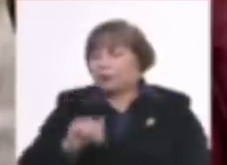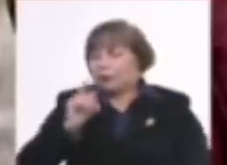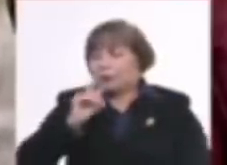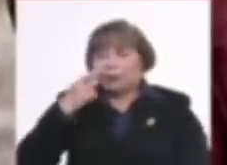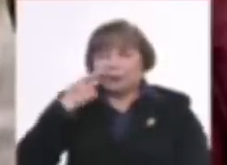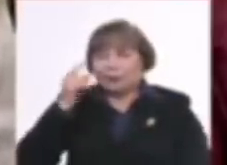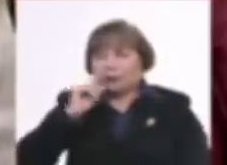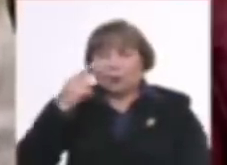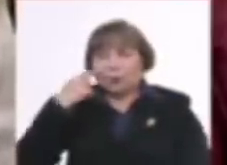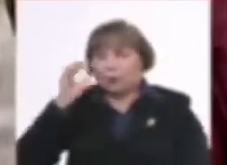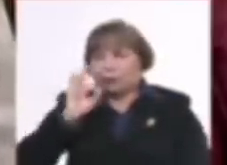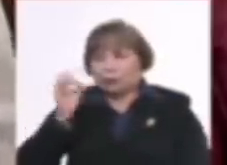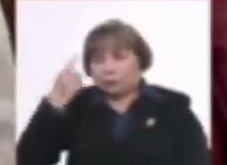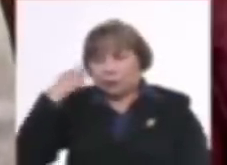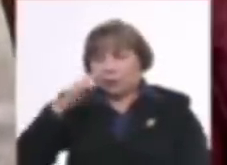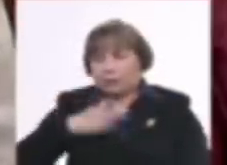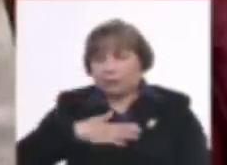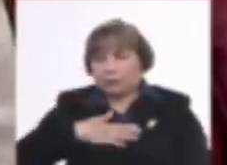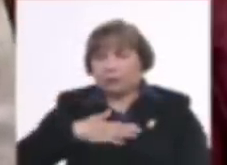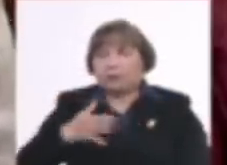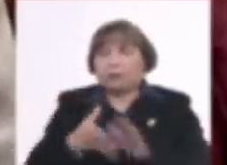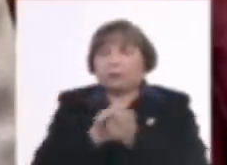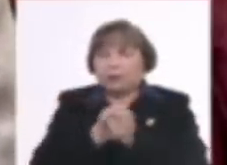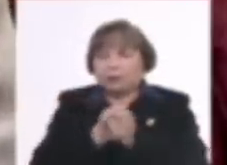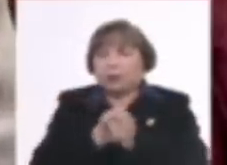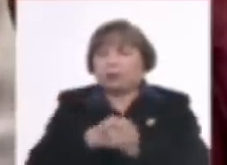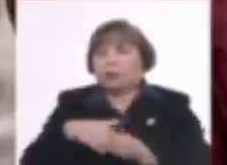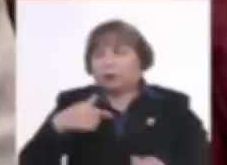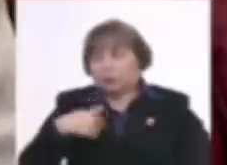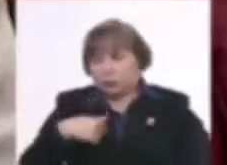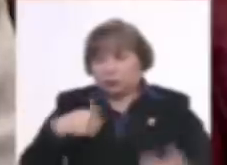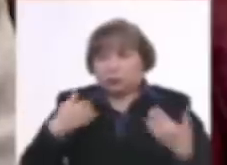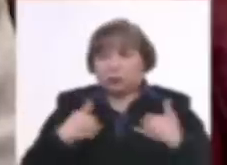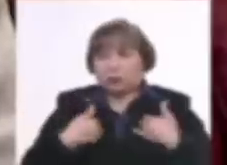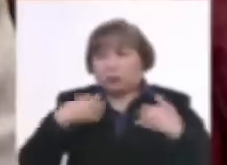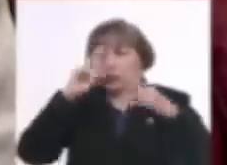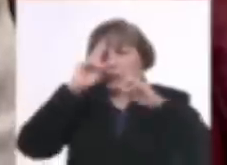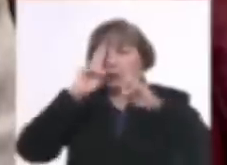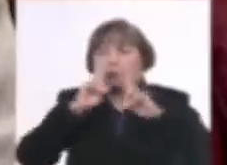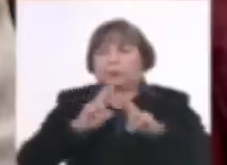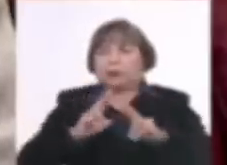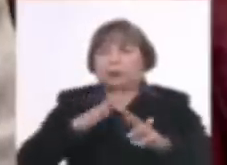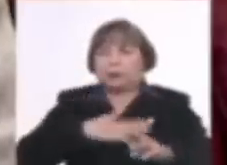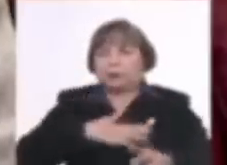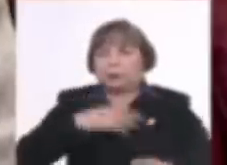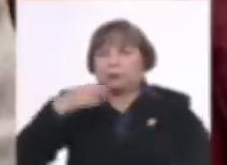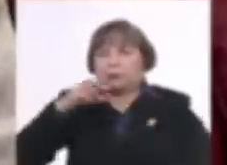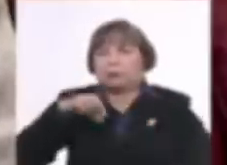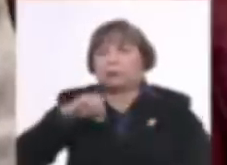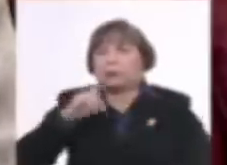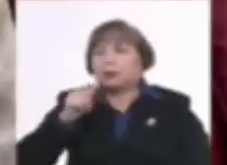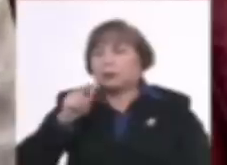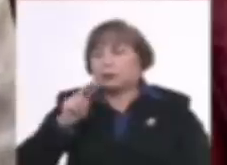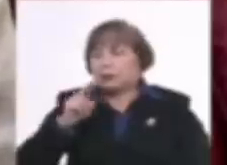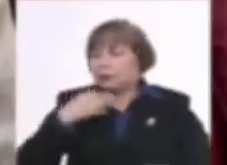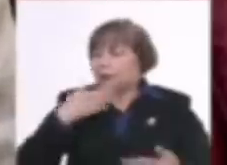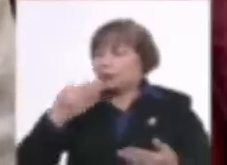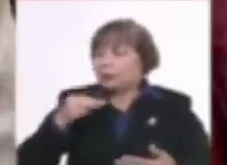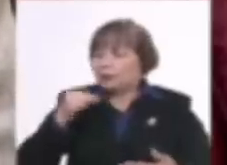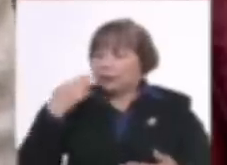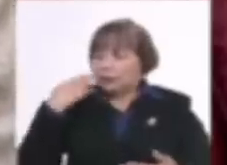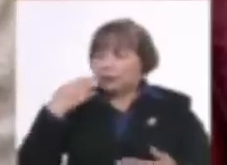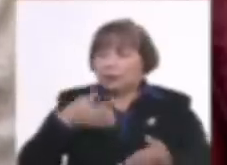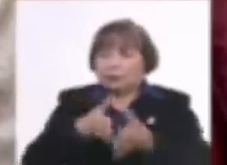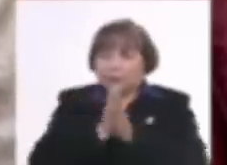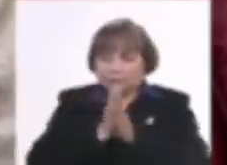no era un desconocido para mí, es mi amigo. Y yo tengo el respeto por mis padres putativos y llamaba a mi madre